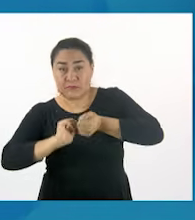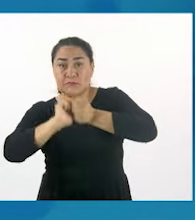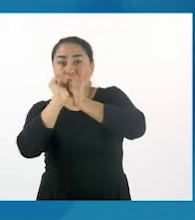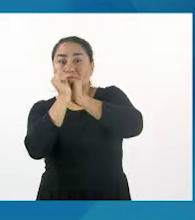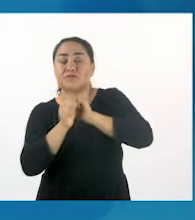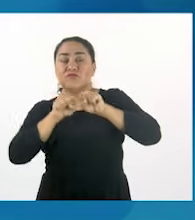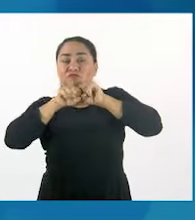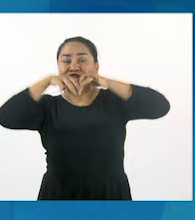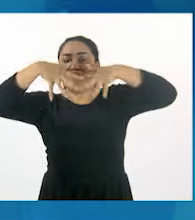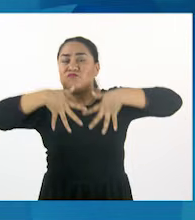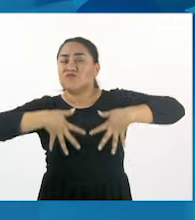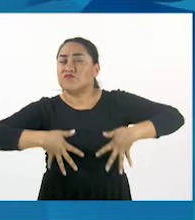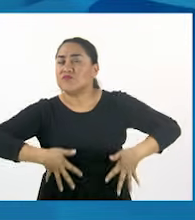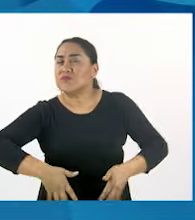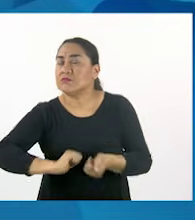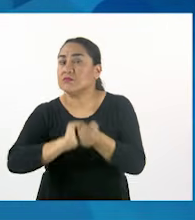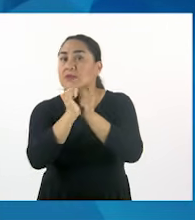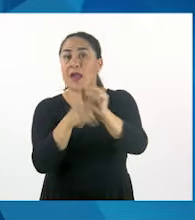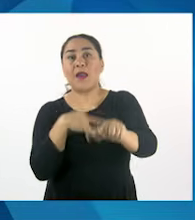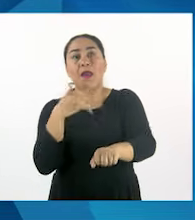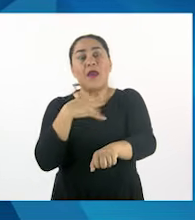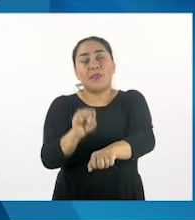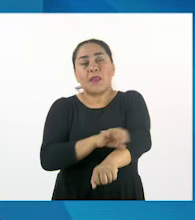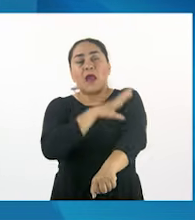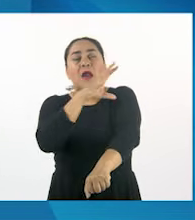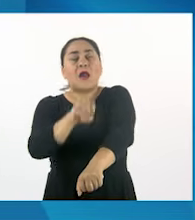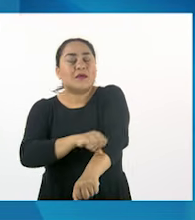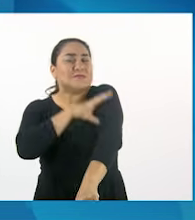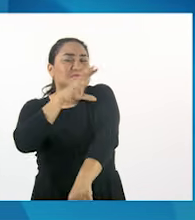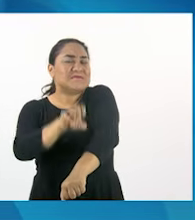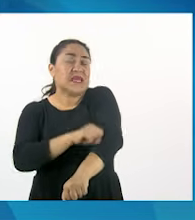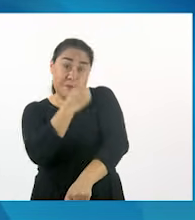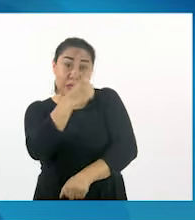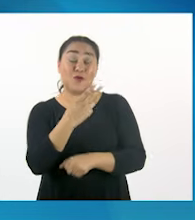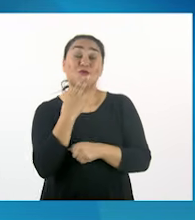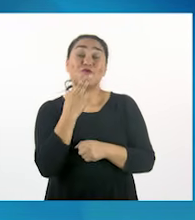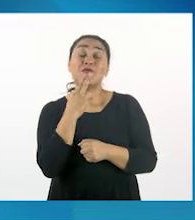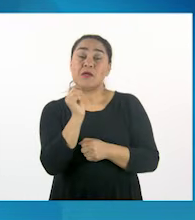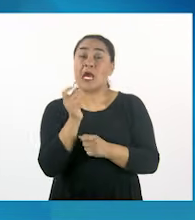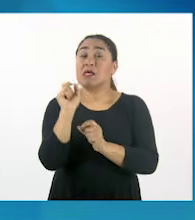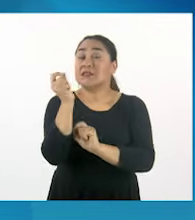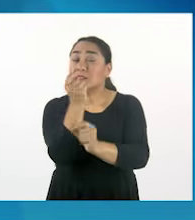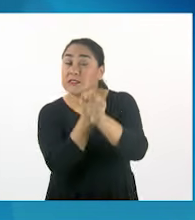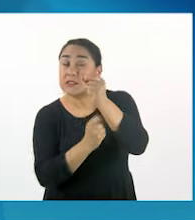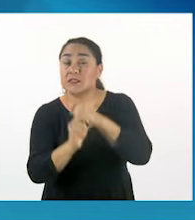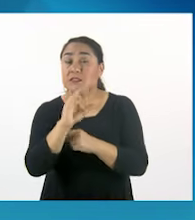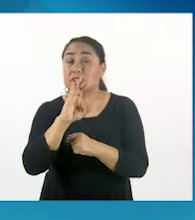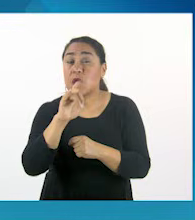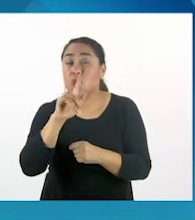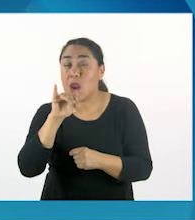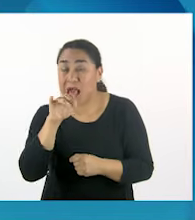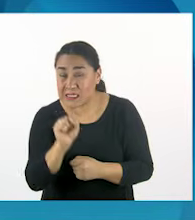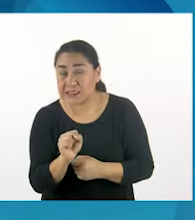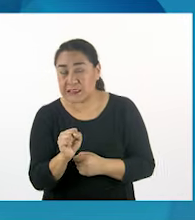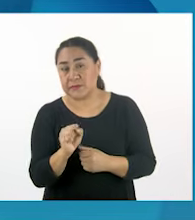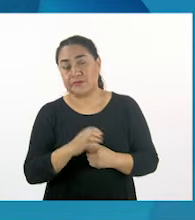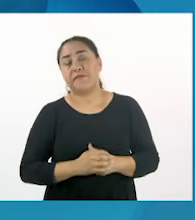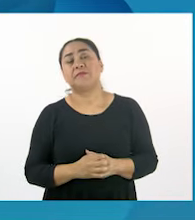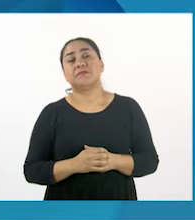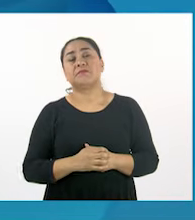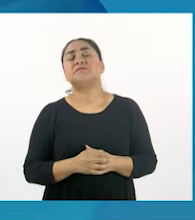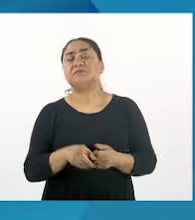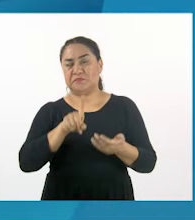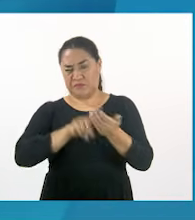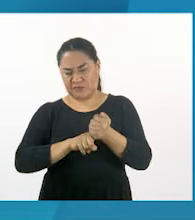La cual se utiliza para las funciones de las células. La energía se mide por